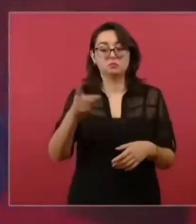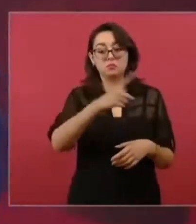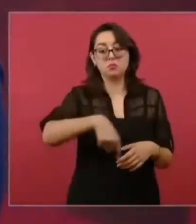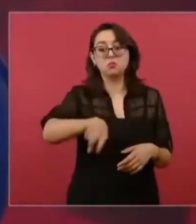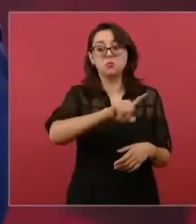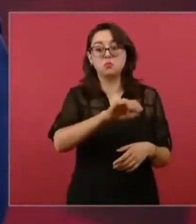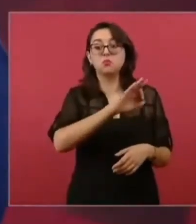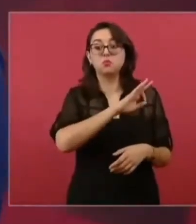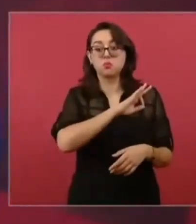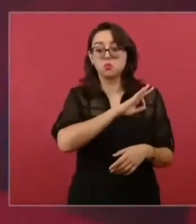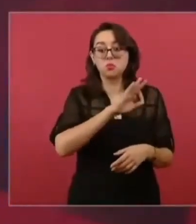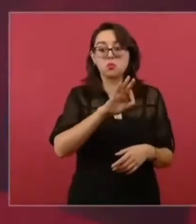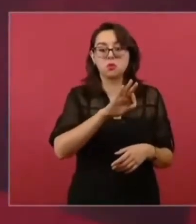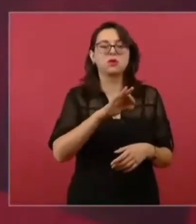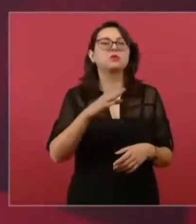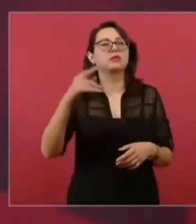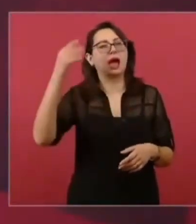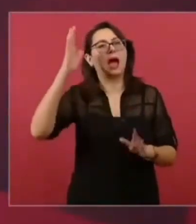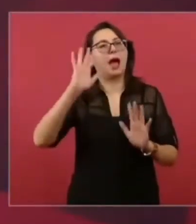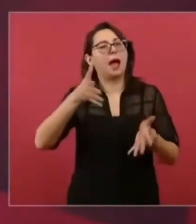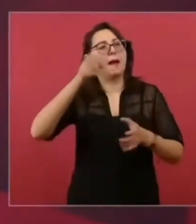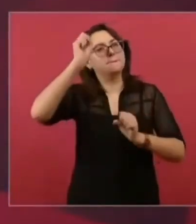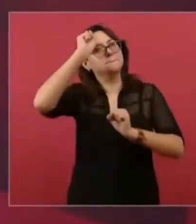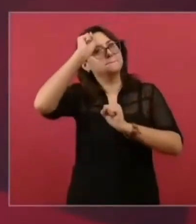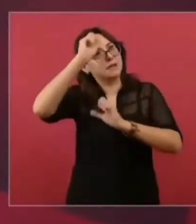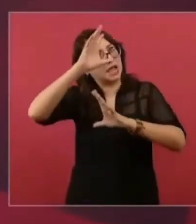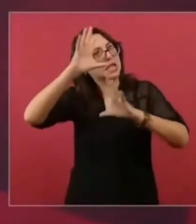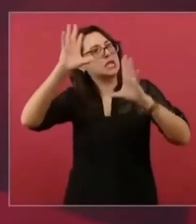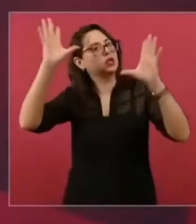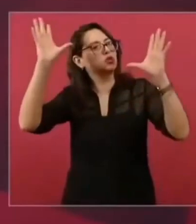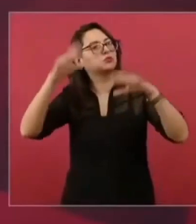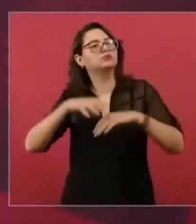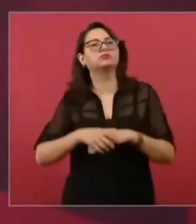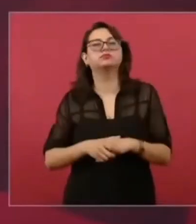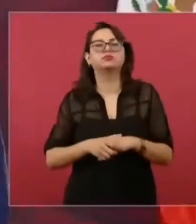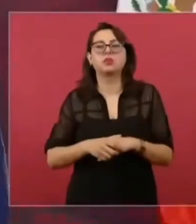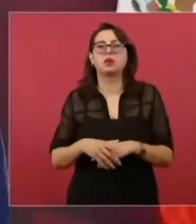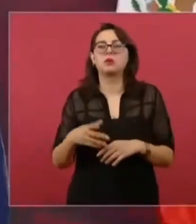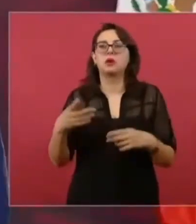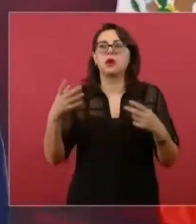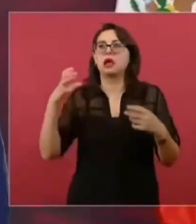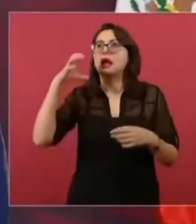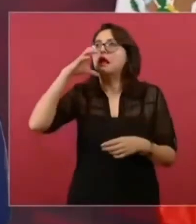ver que me manden, va a decir López Dóriga, información